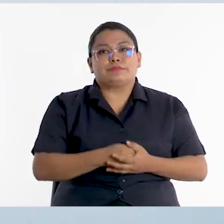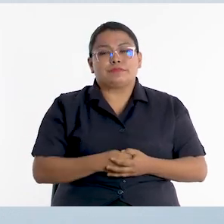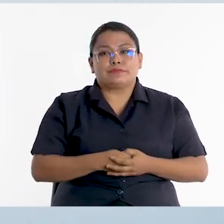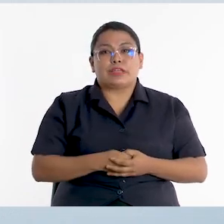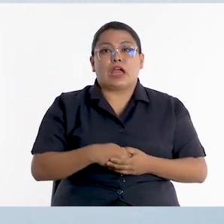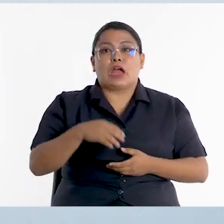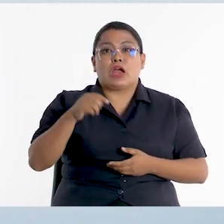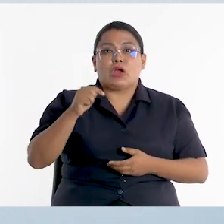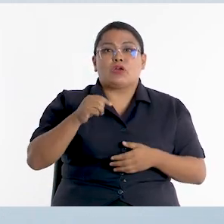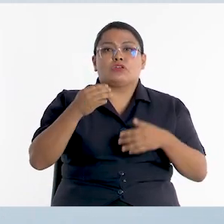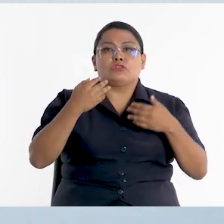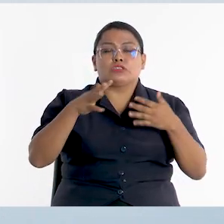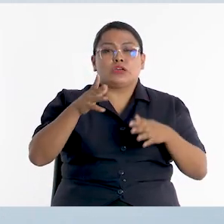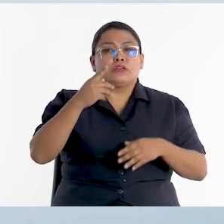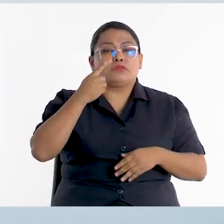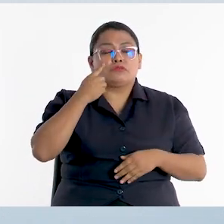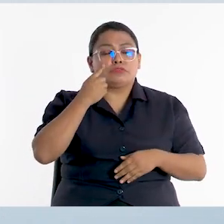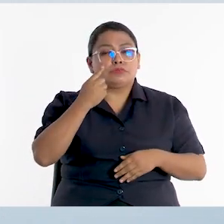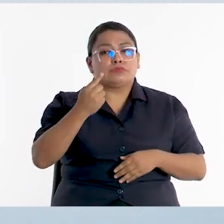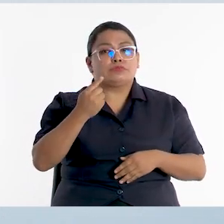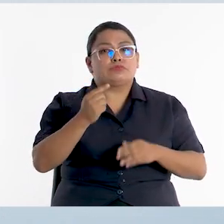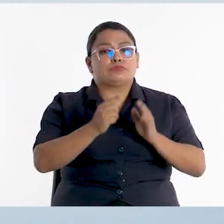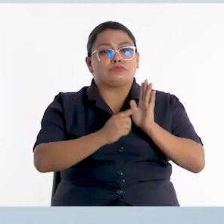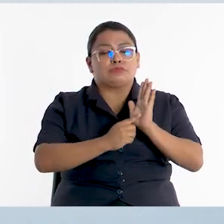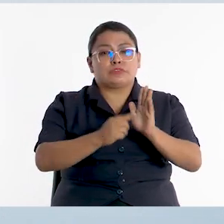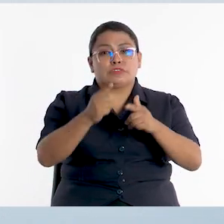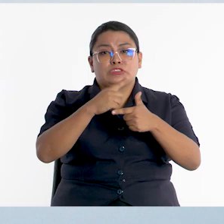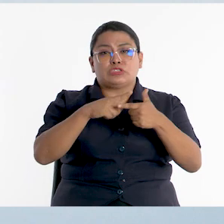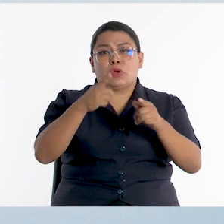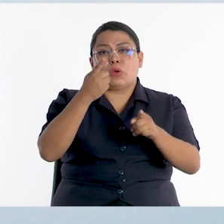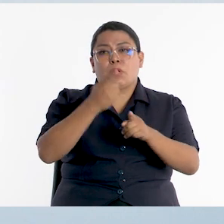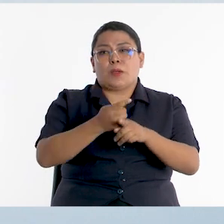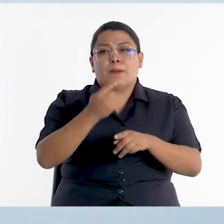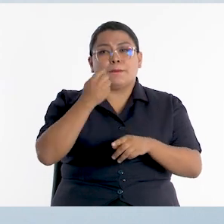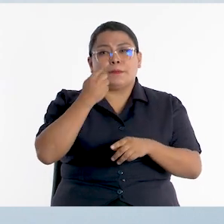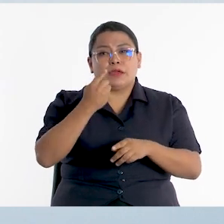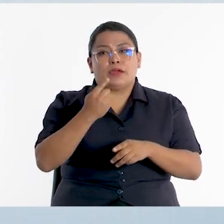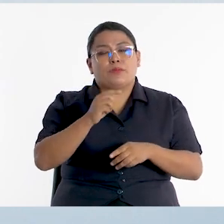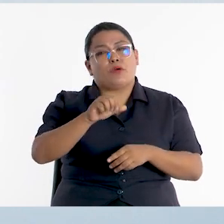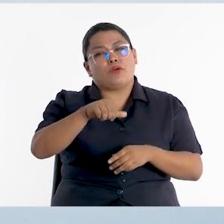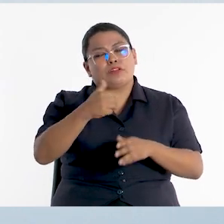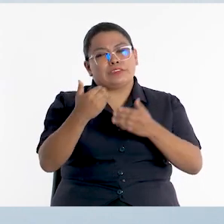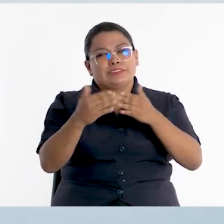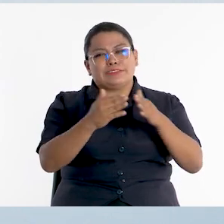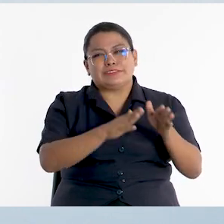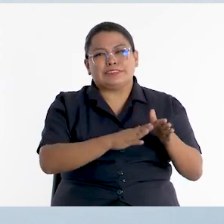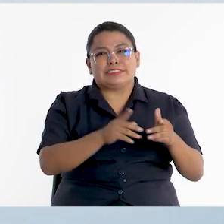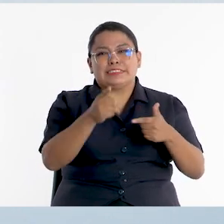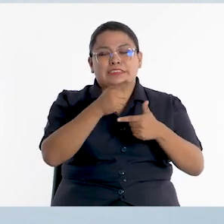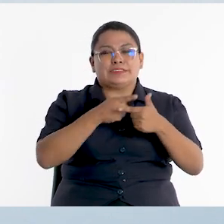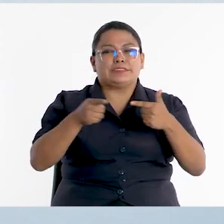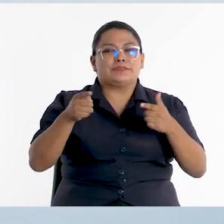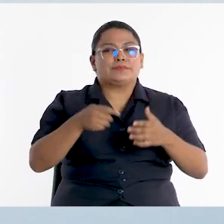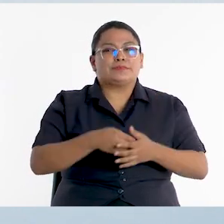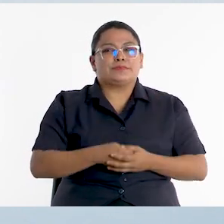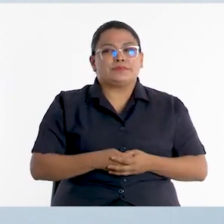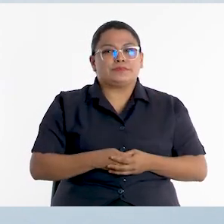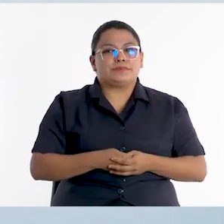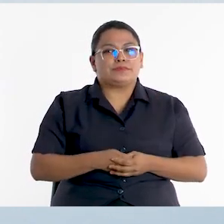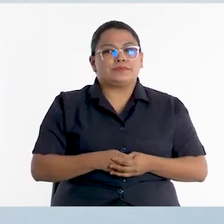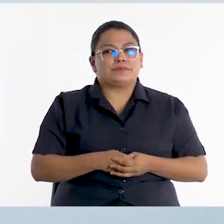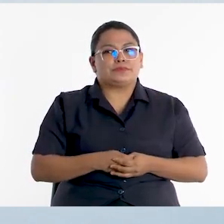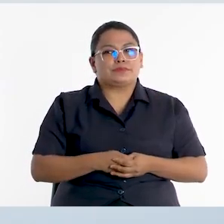incorrecto. Ahora que hemos visto la comprobación de las divisiones, veamos un caso diferente de